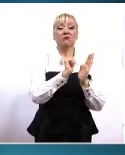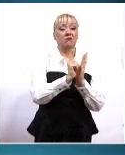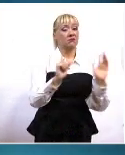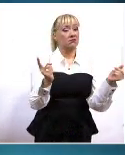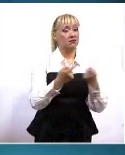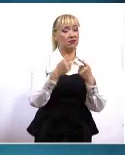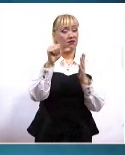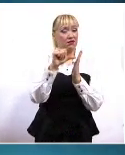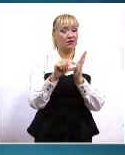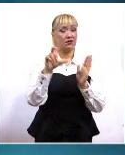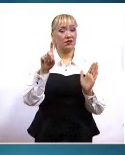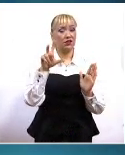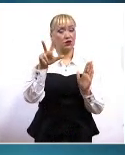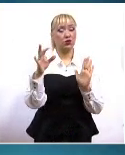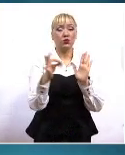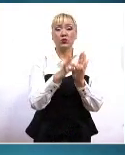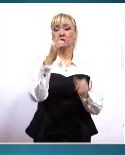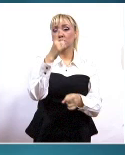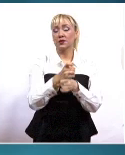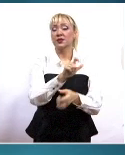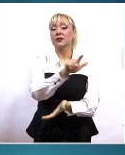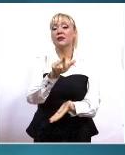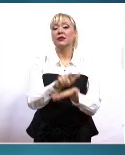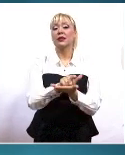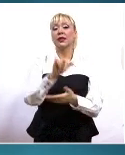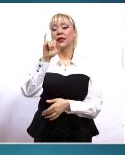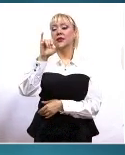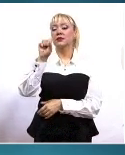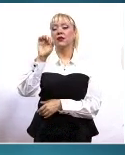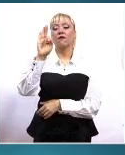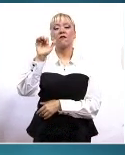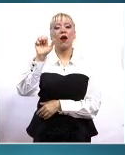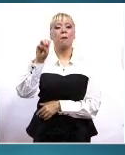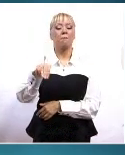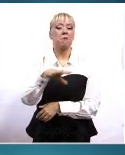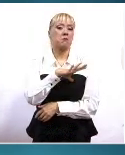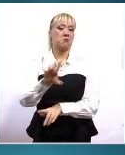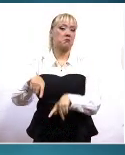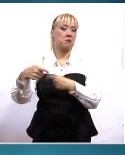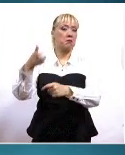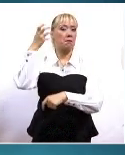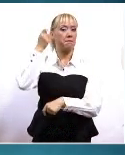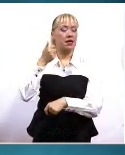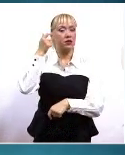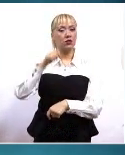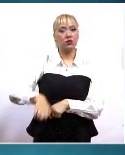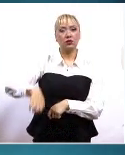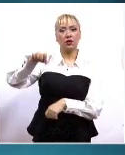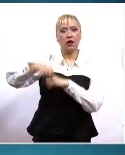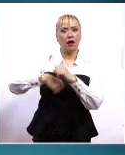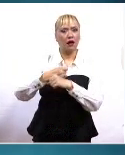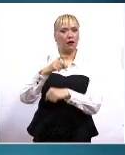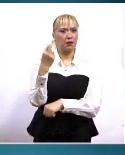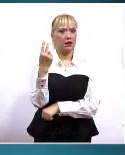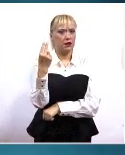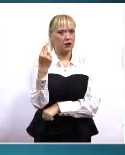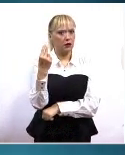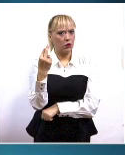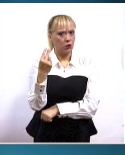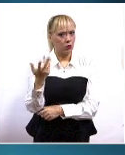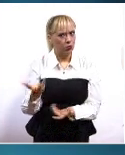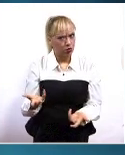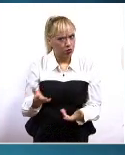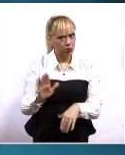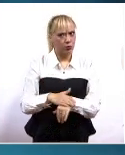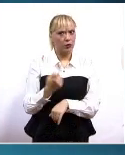artículo 38, fracción primera de la ley del ISFAM, que niega la pensión por orfandad a mayores de 25 años, lo que viola el